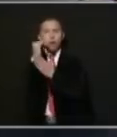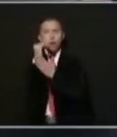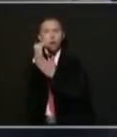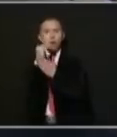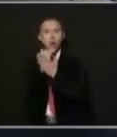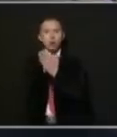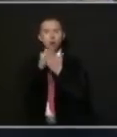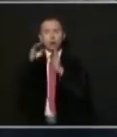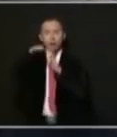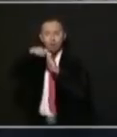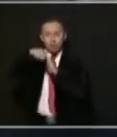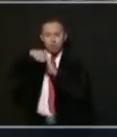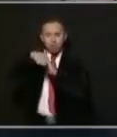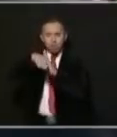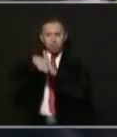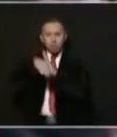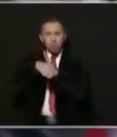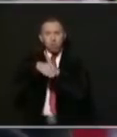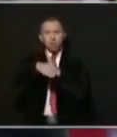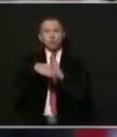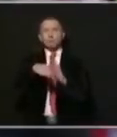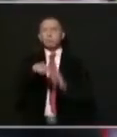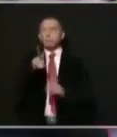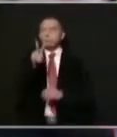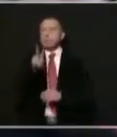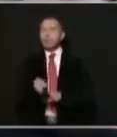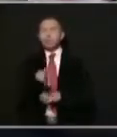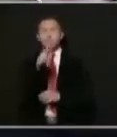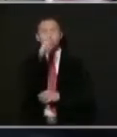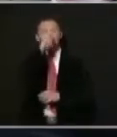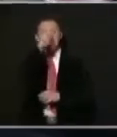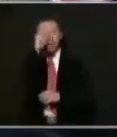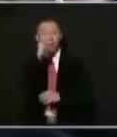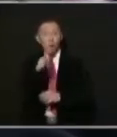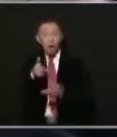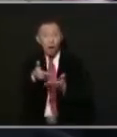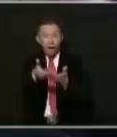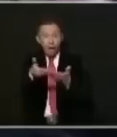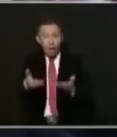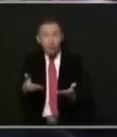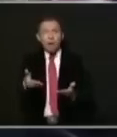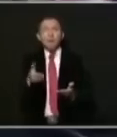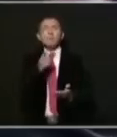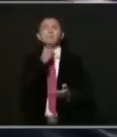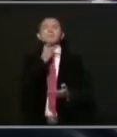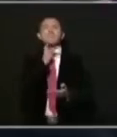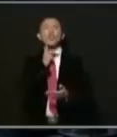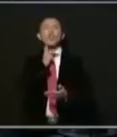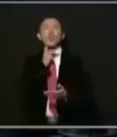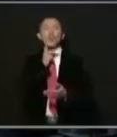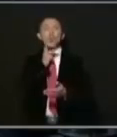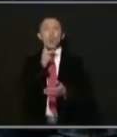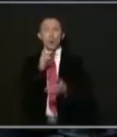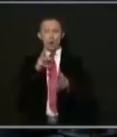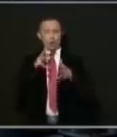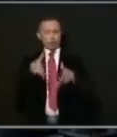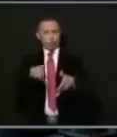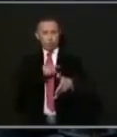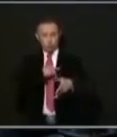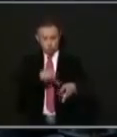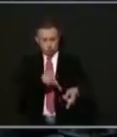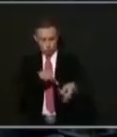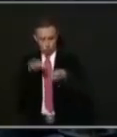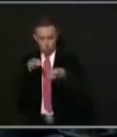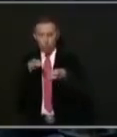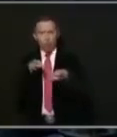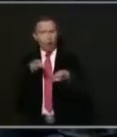extremo de que se está comprando petróleo crudo para